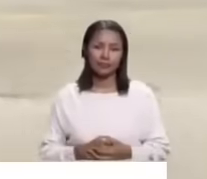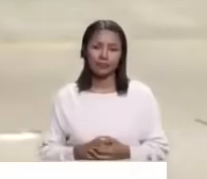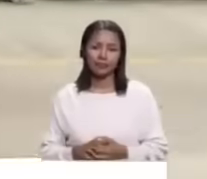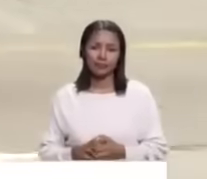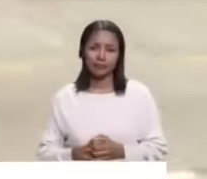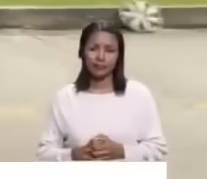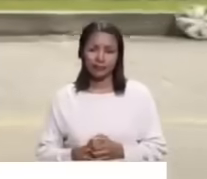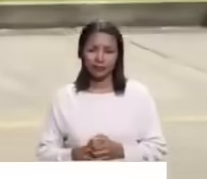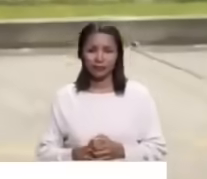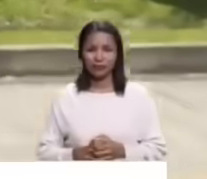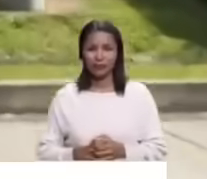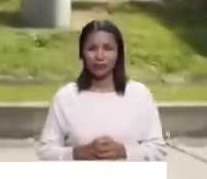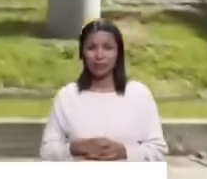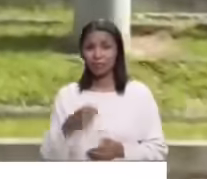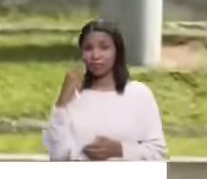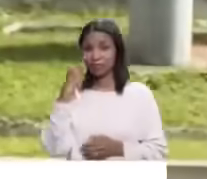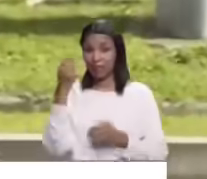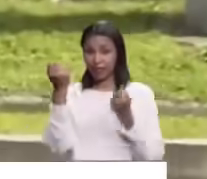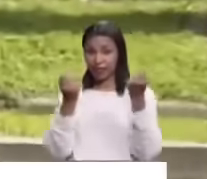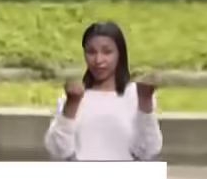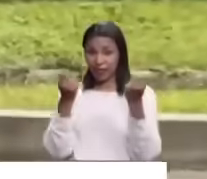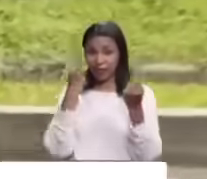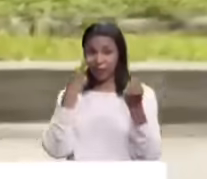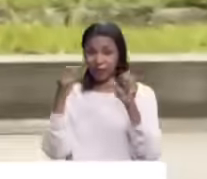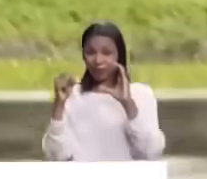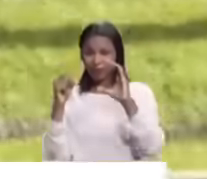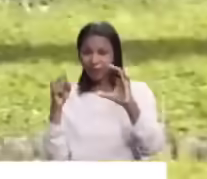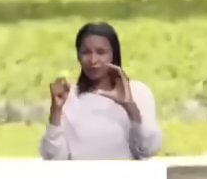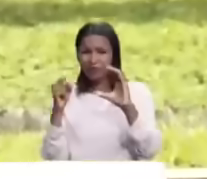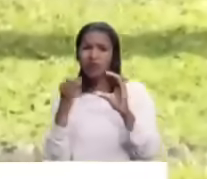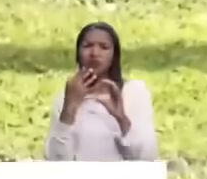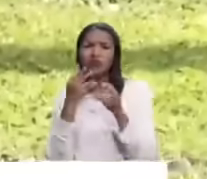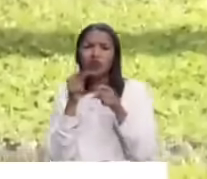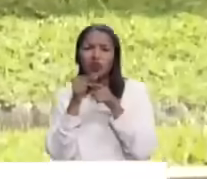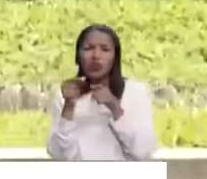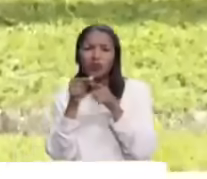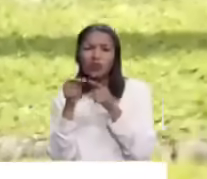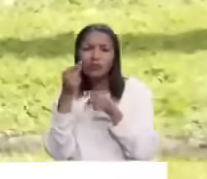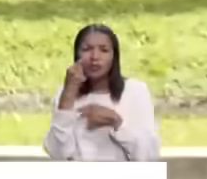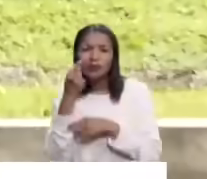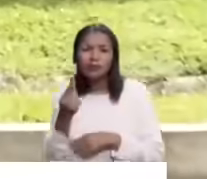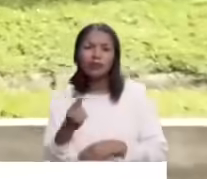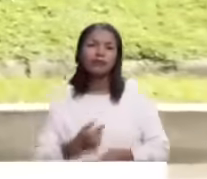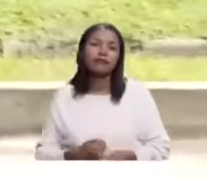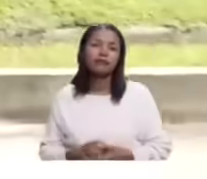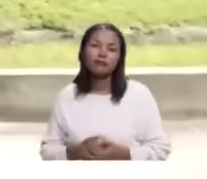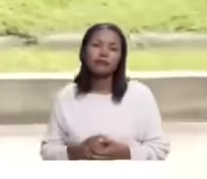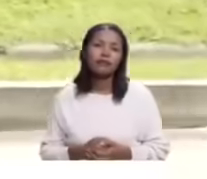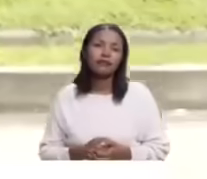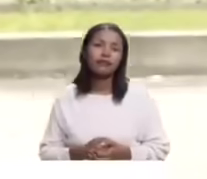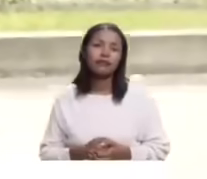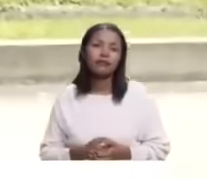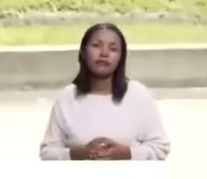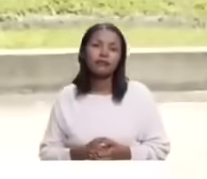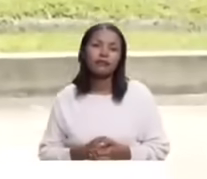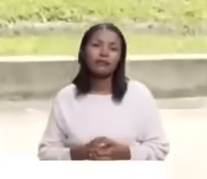auto, reiteramos, tipo camioneta de color gris que está en este punto luego de haber